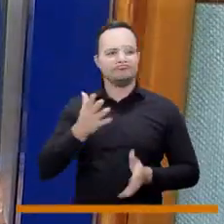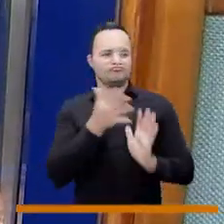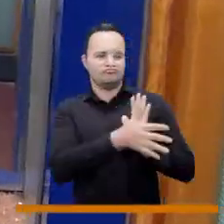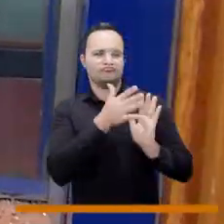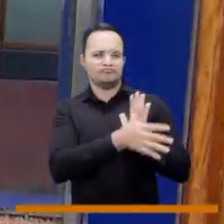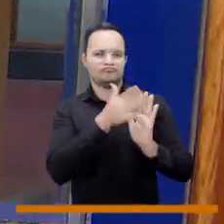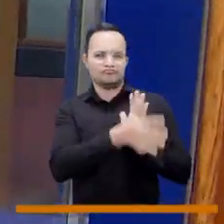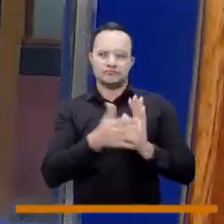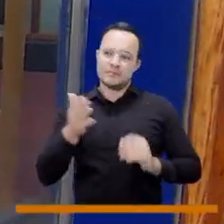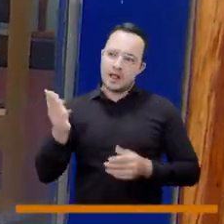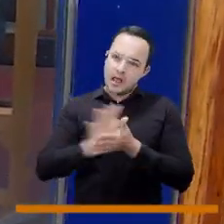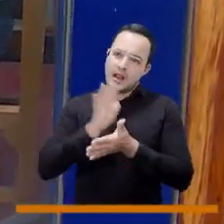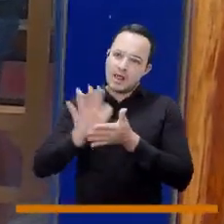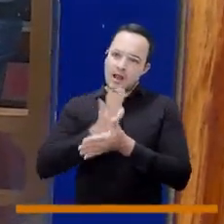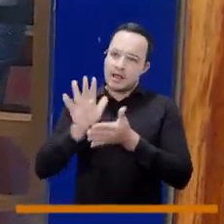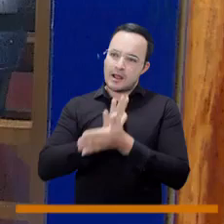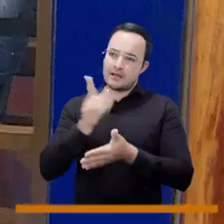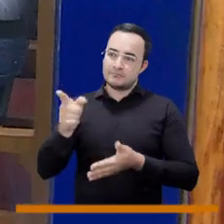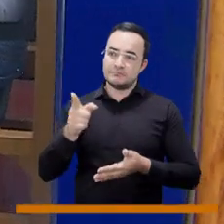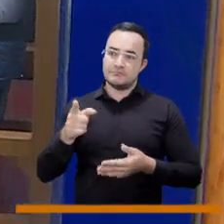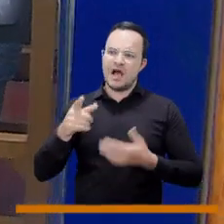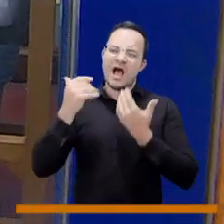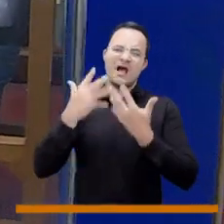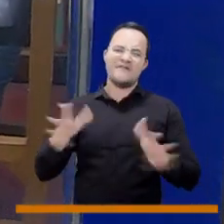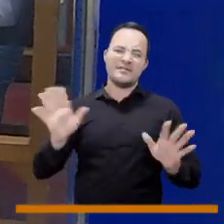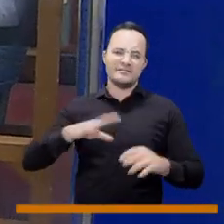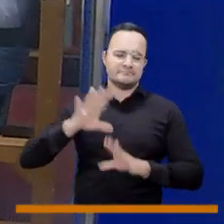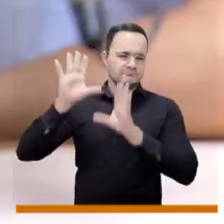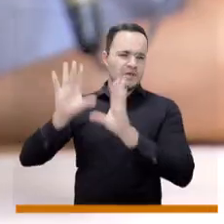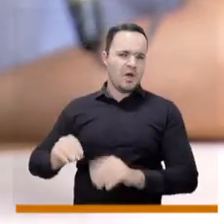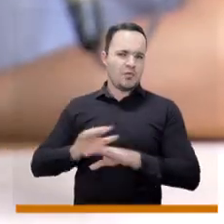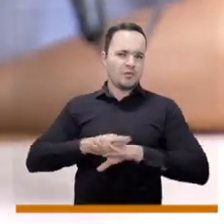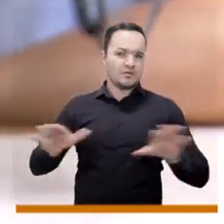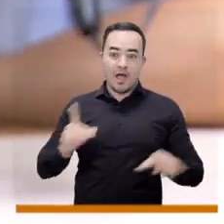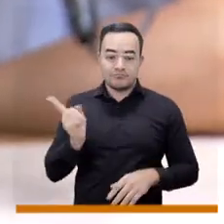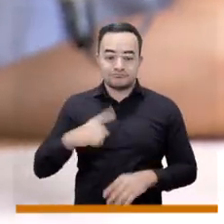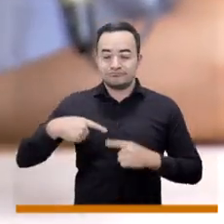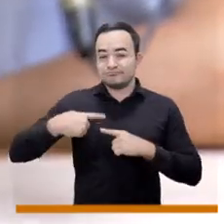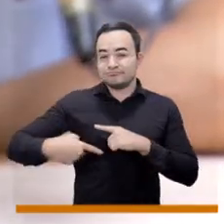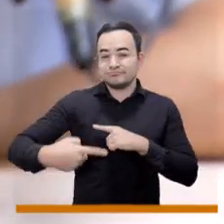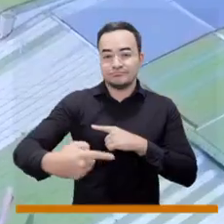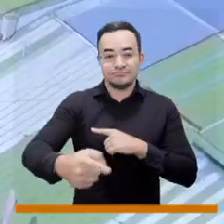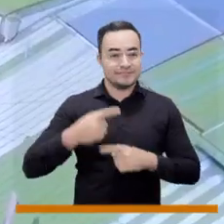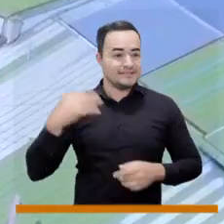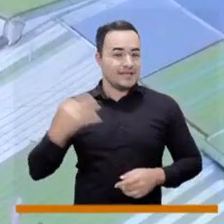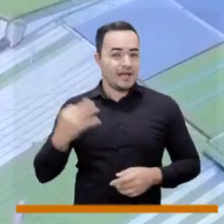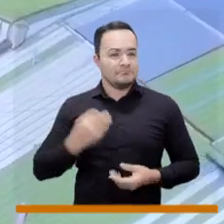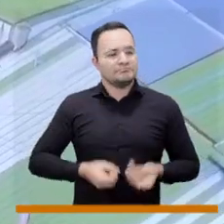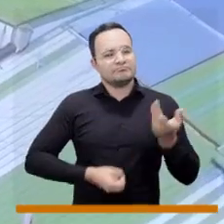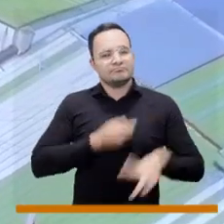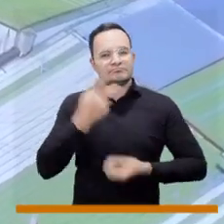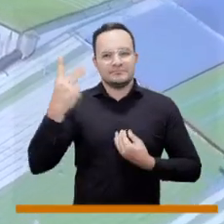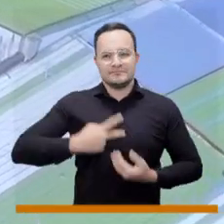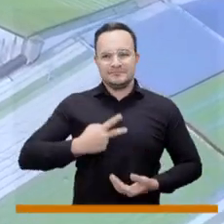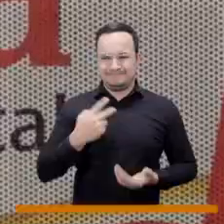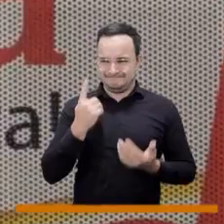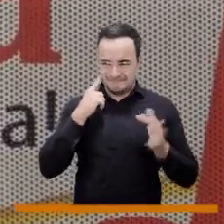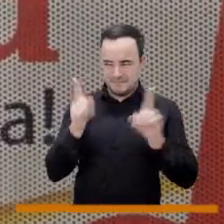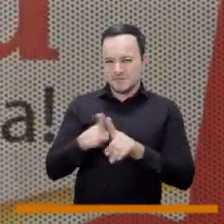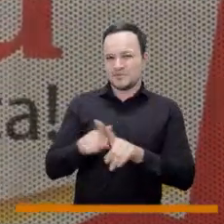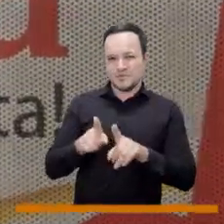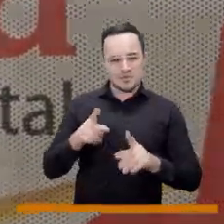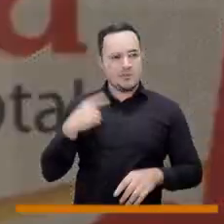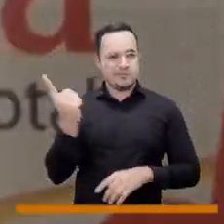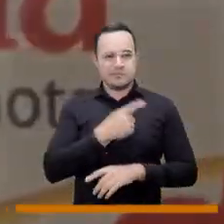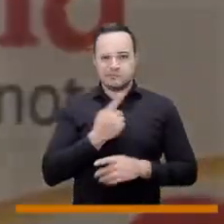y eso nunca se va a acabar, el contar historias, el acercar a la audiencia a temáticas